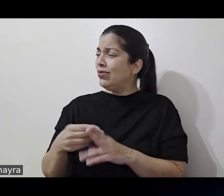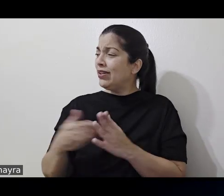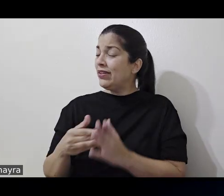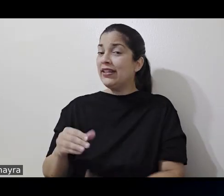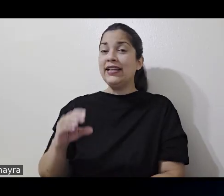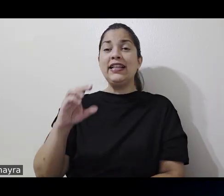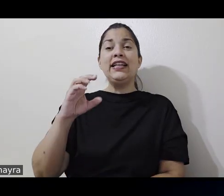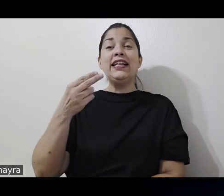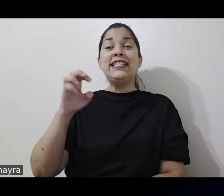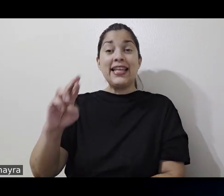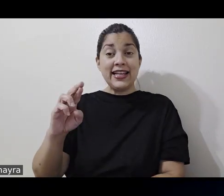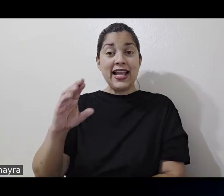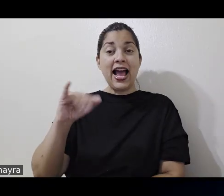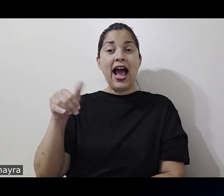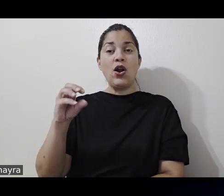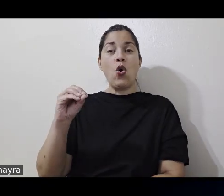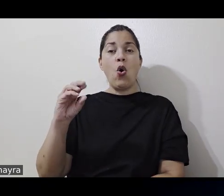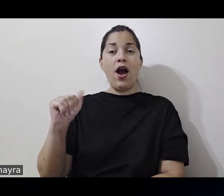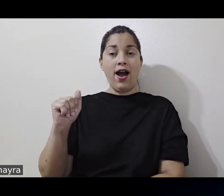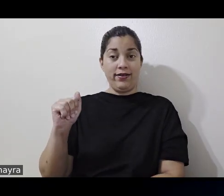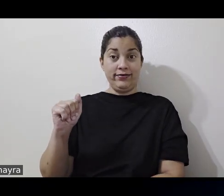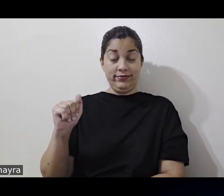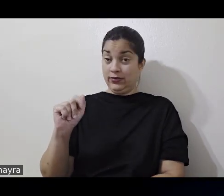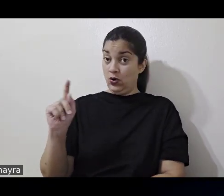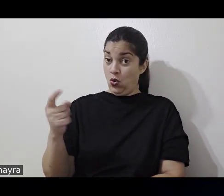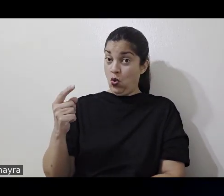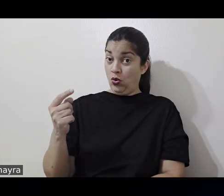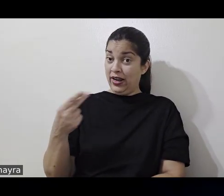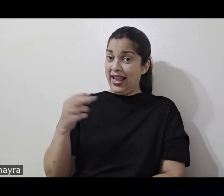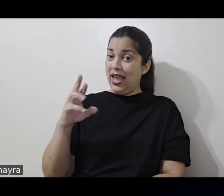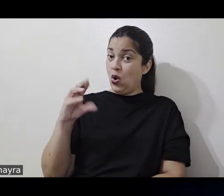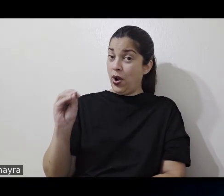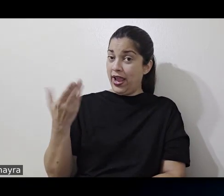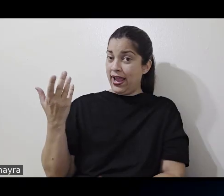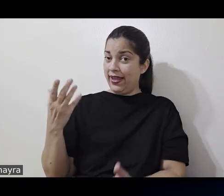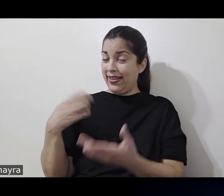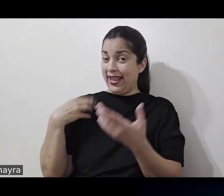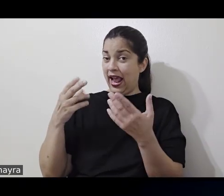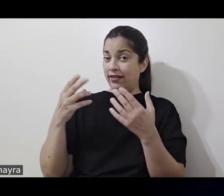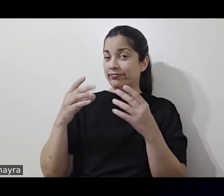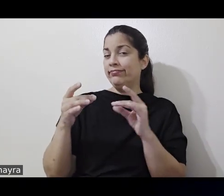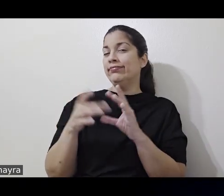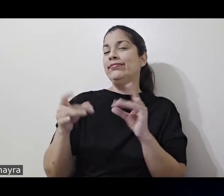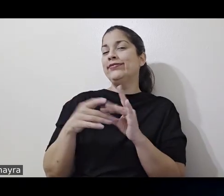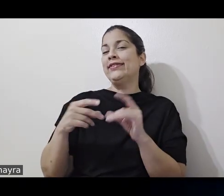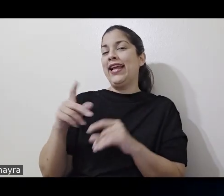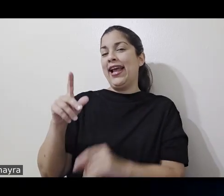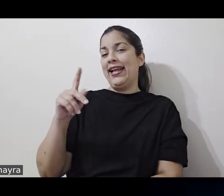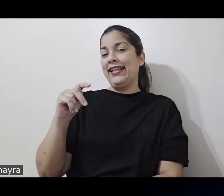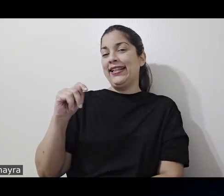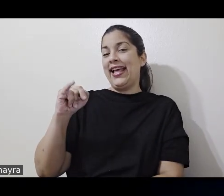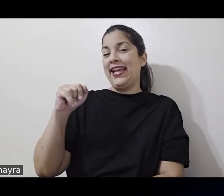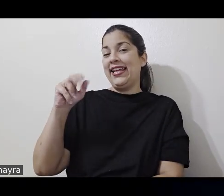llama? Cher Haikoa. Haikoa es uno de los héroes míticos de la mitología taína. Y Cher es como